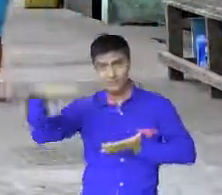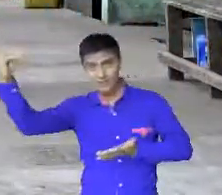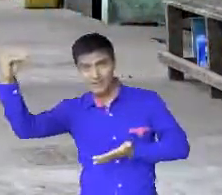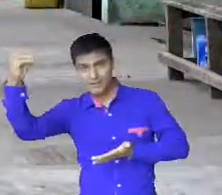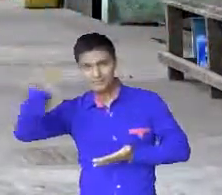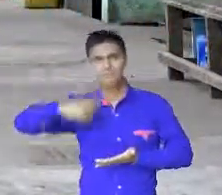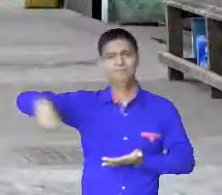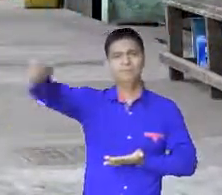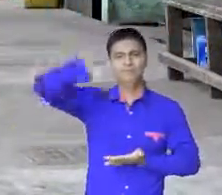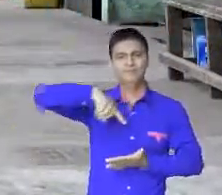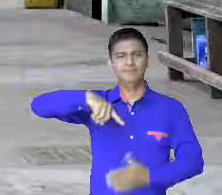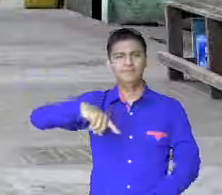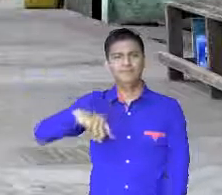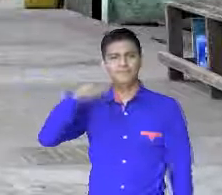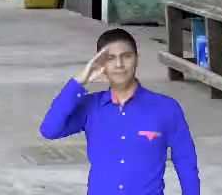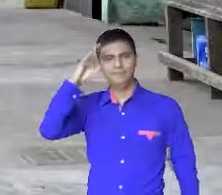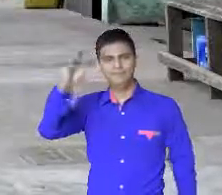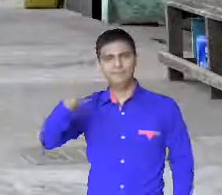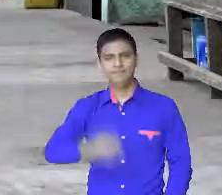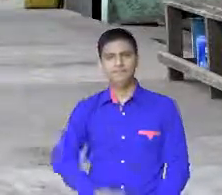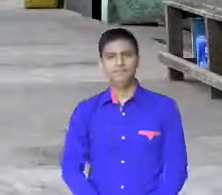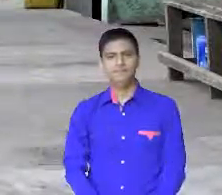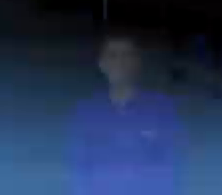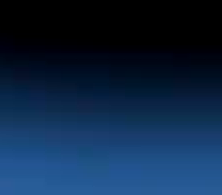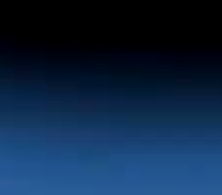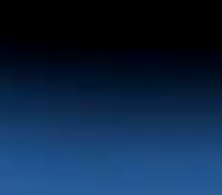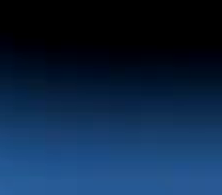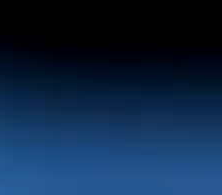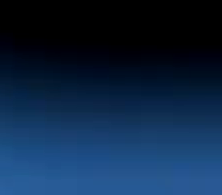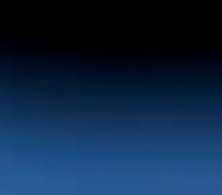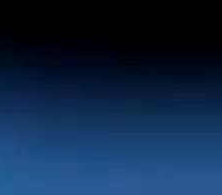si no te quedas, vuelves. Hasta pronto.